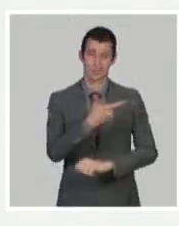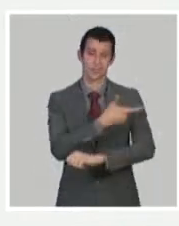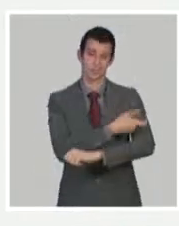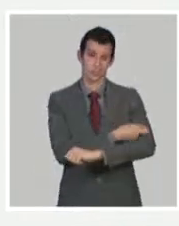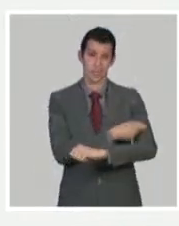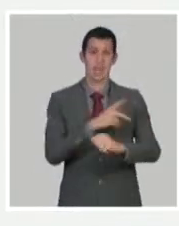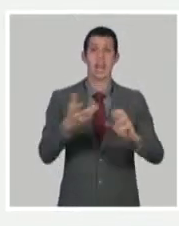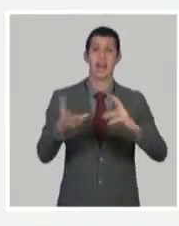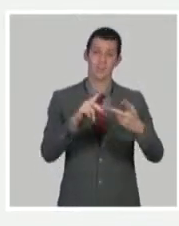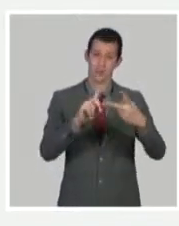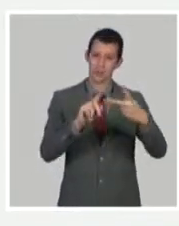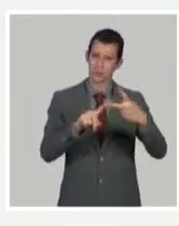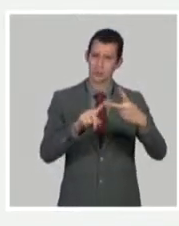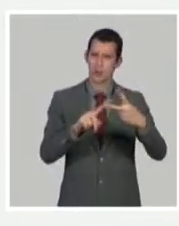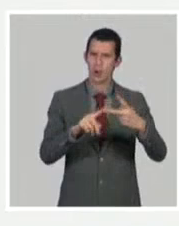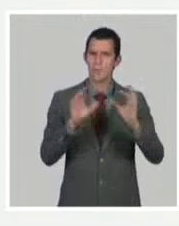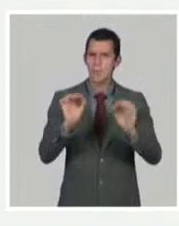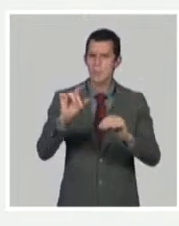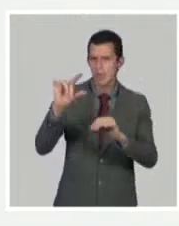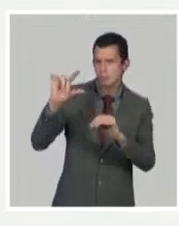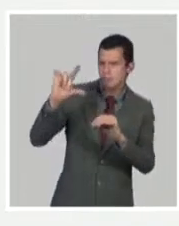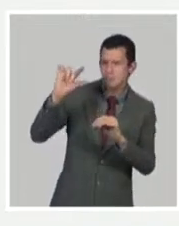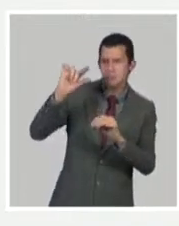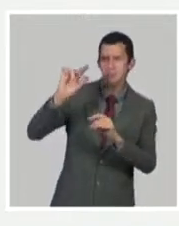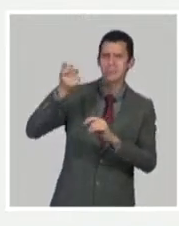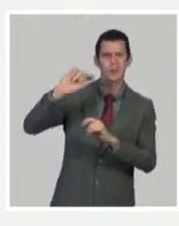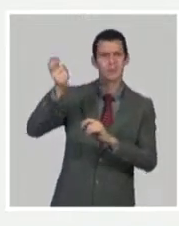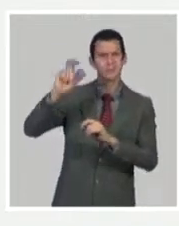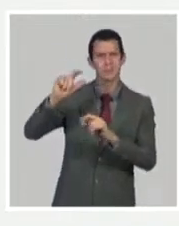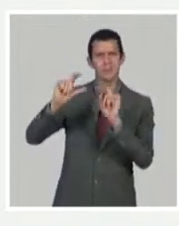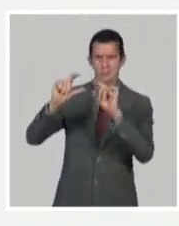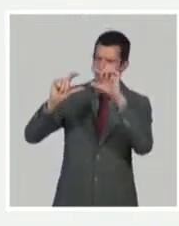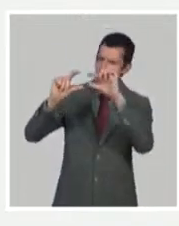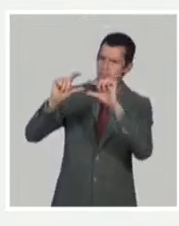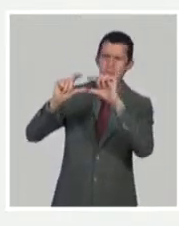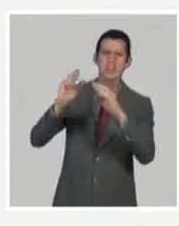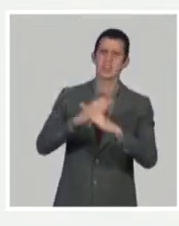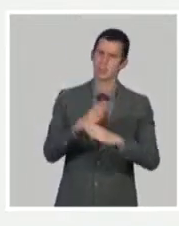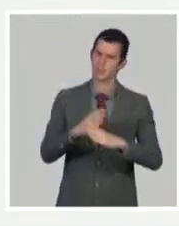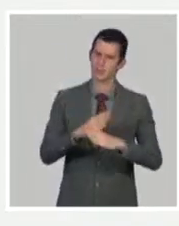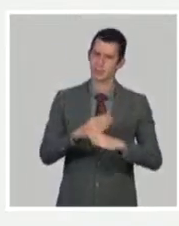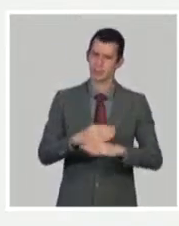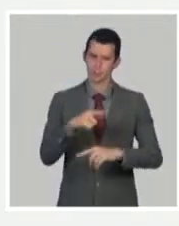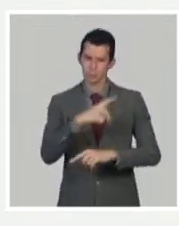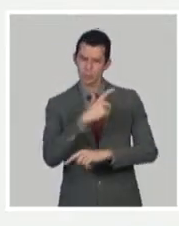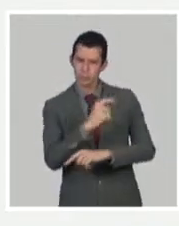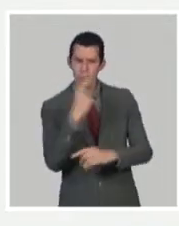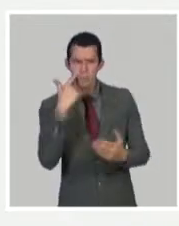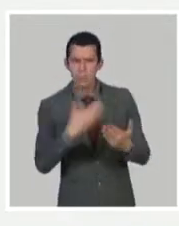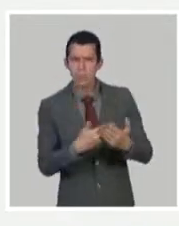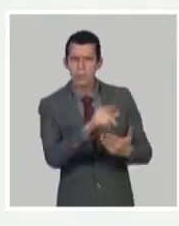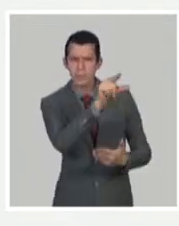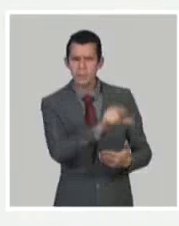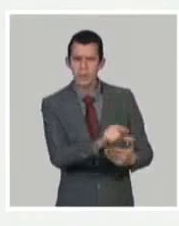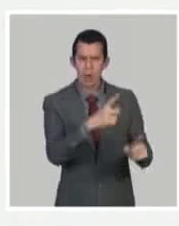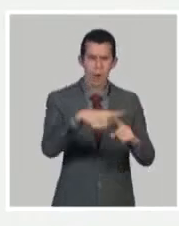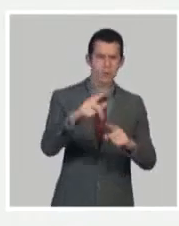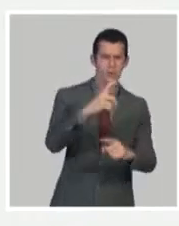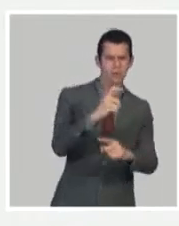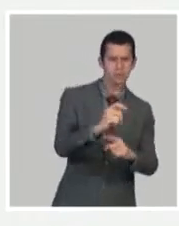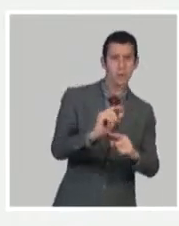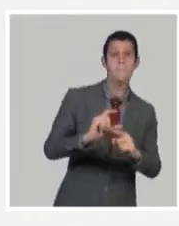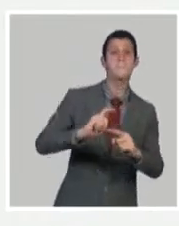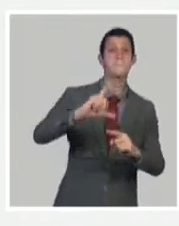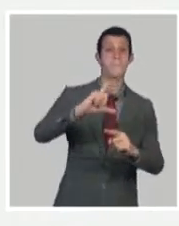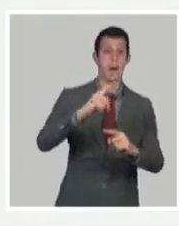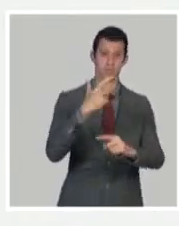vacunas diferentes, pudimos encontrar que los individuos tenían una respuesta específica de anticuerpos anti-RBD. Y